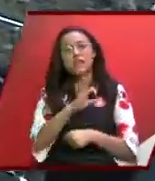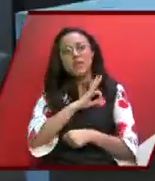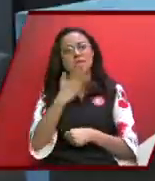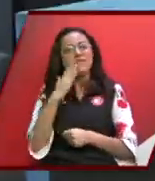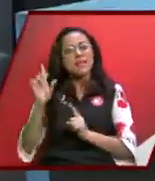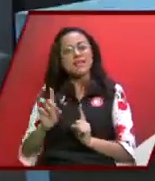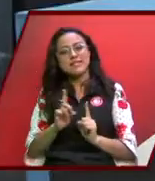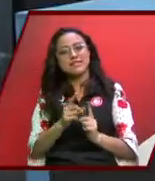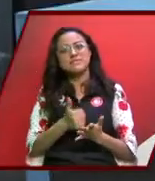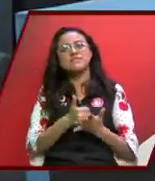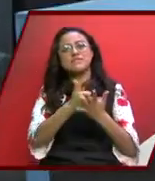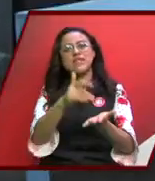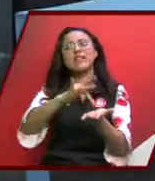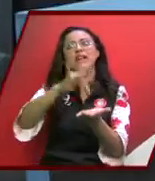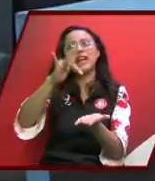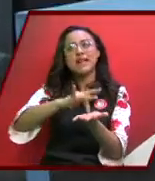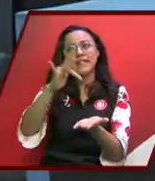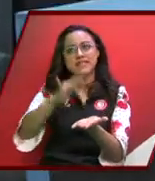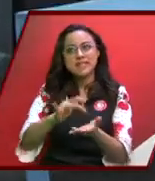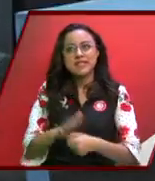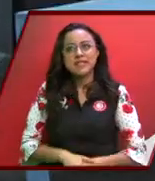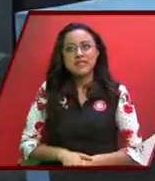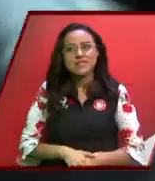ahí. Gracias